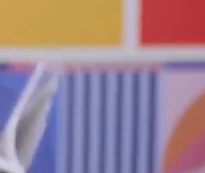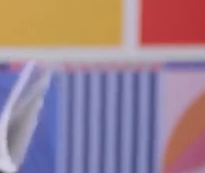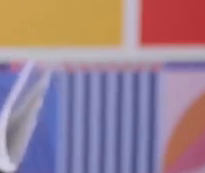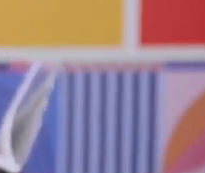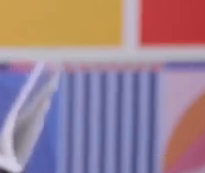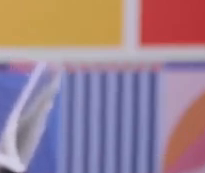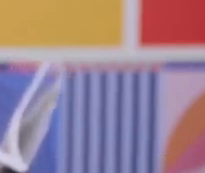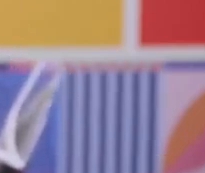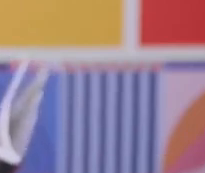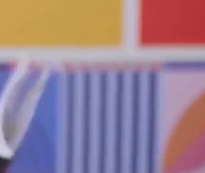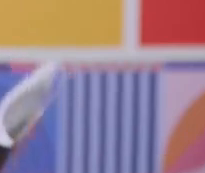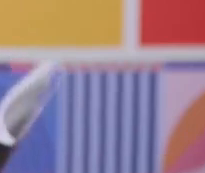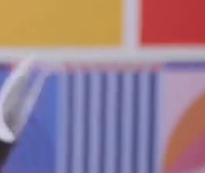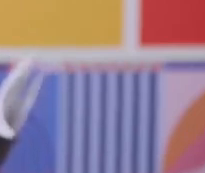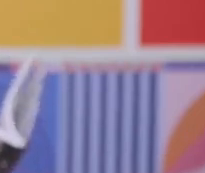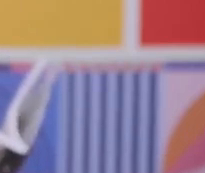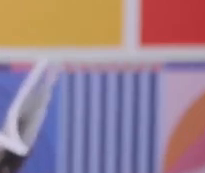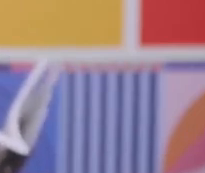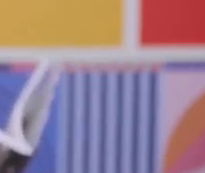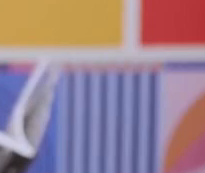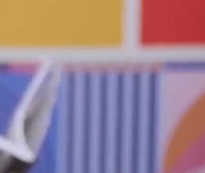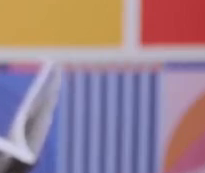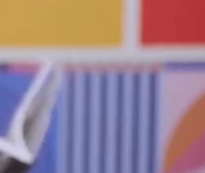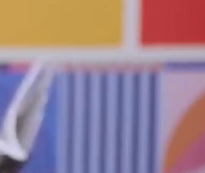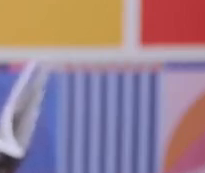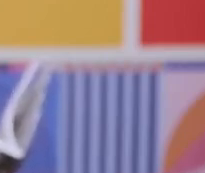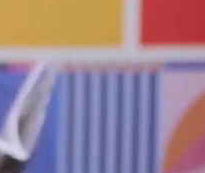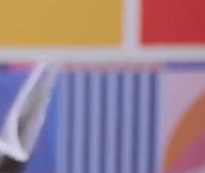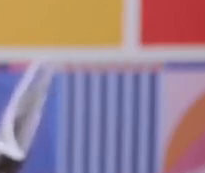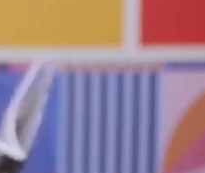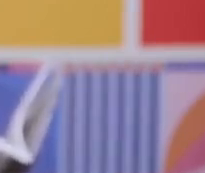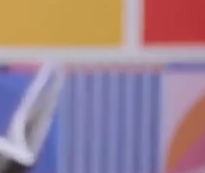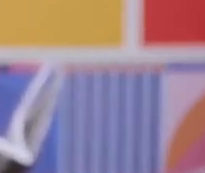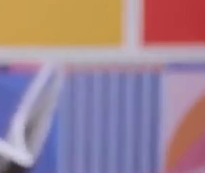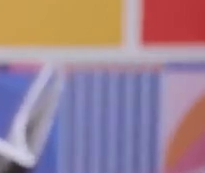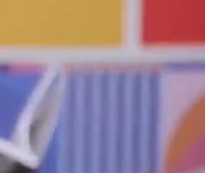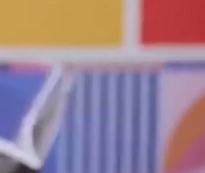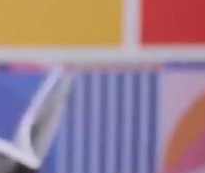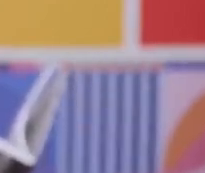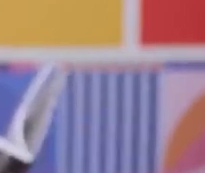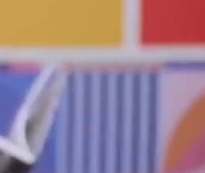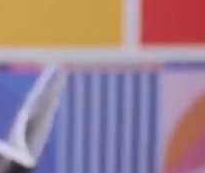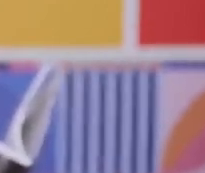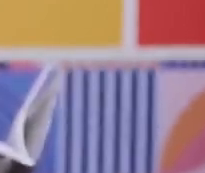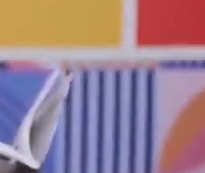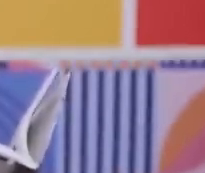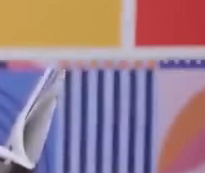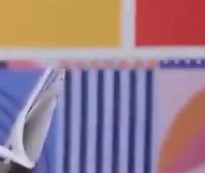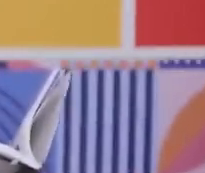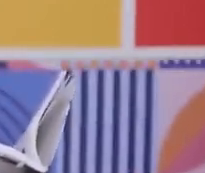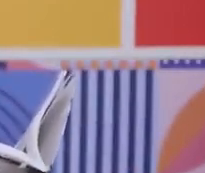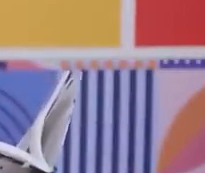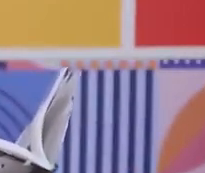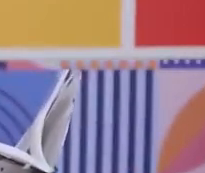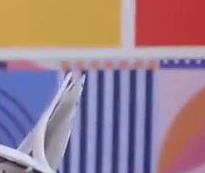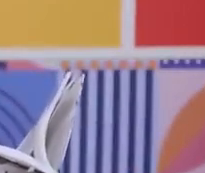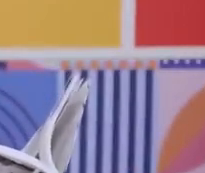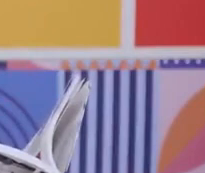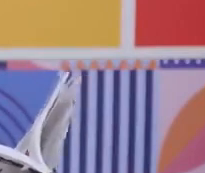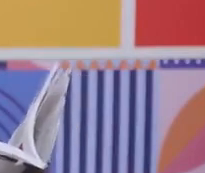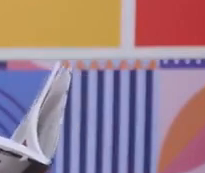Bueno, ¿a qué horas es que empieza esto? ¿Acaso no tenemos nada que hacer? Ay, Romualdo, no sé